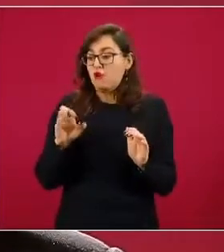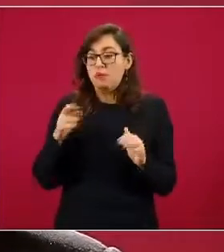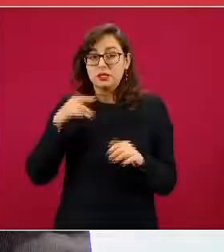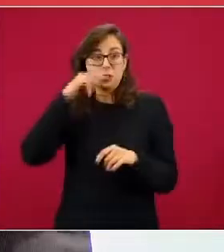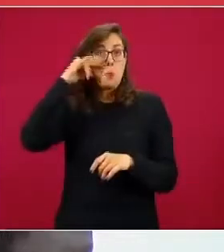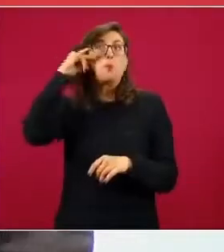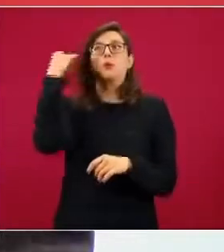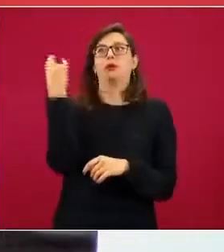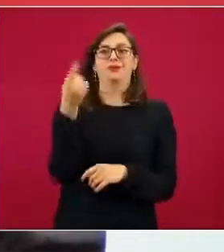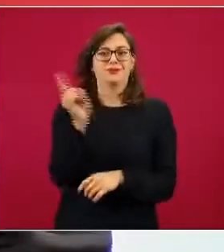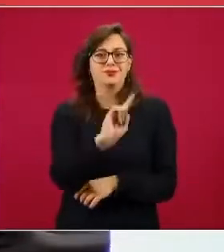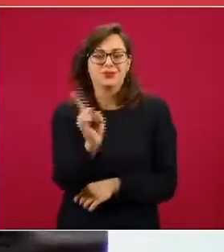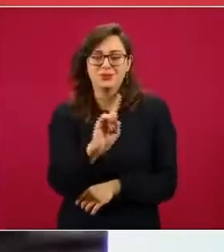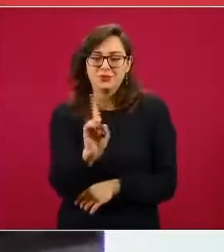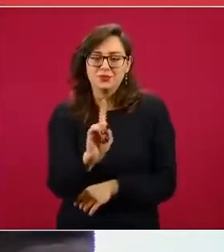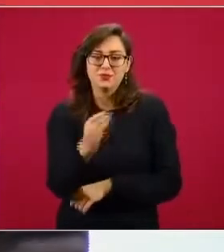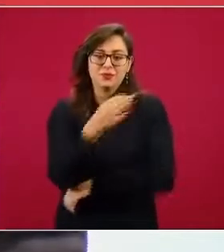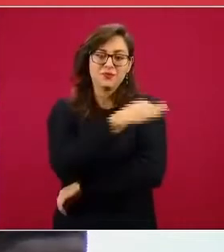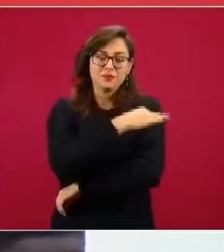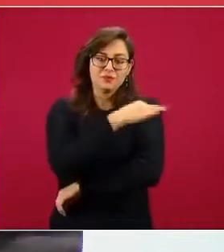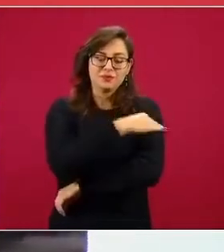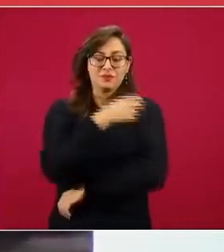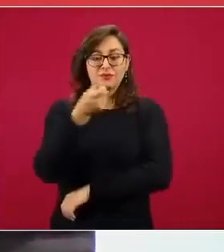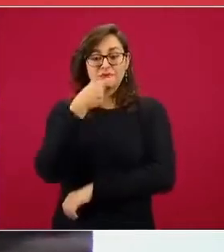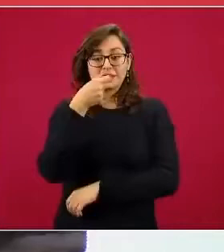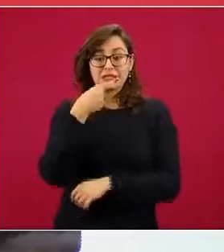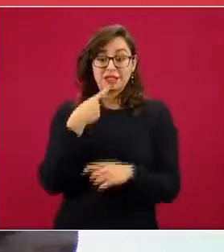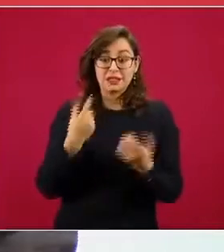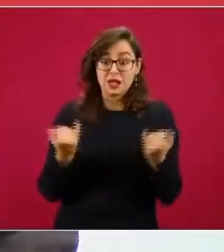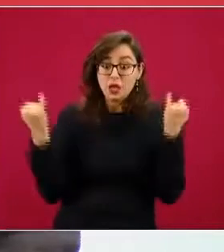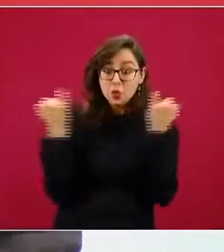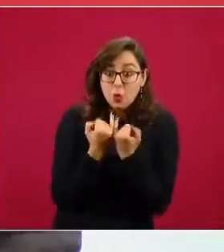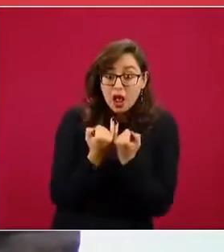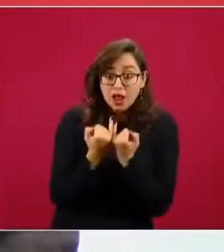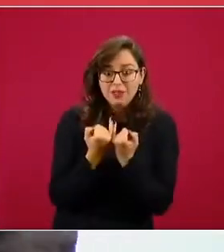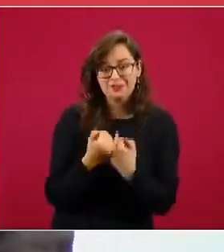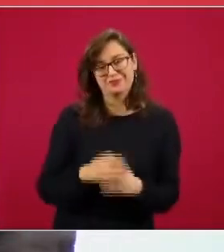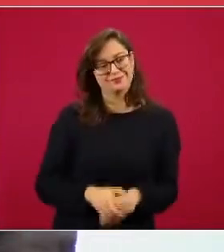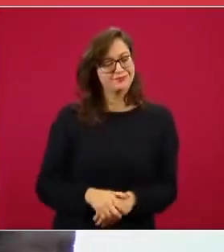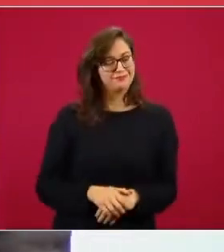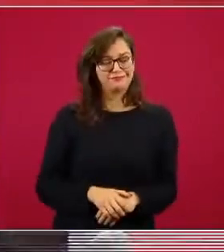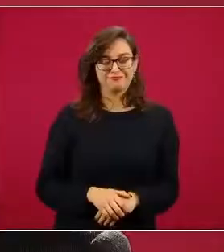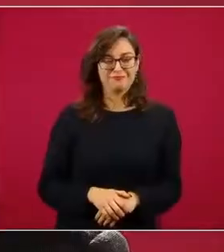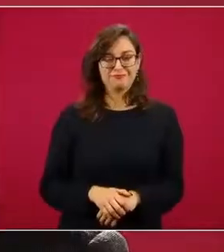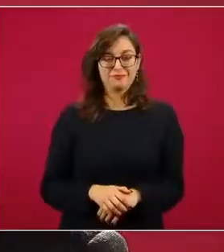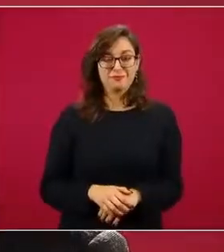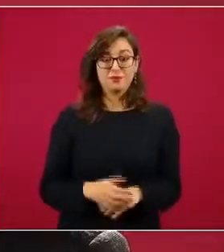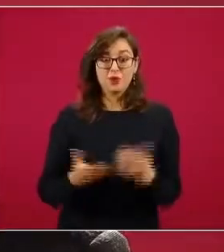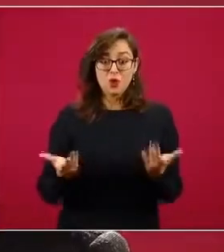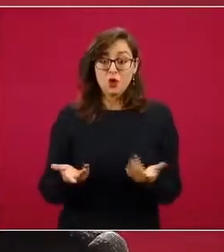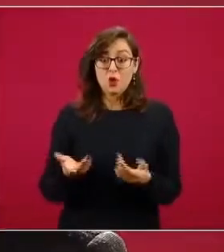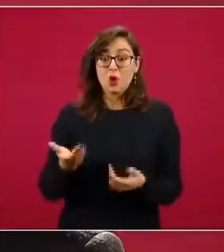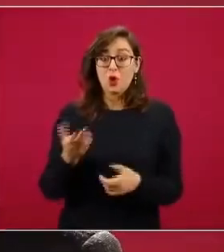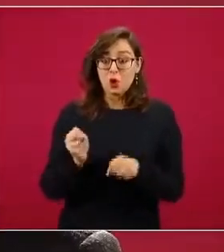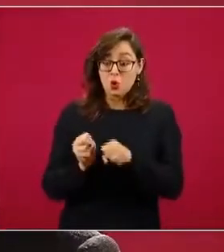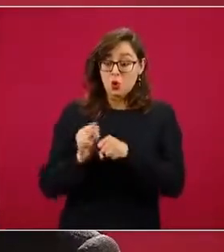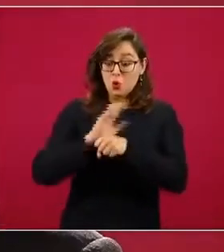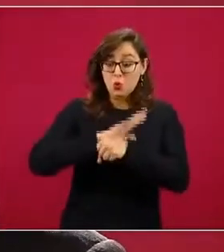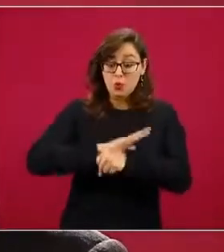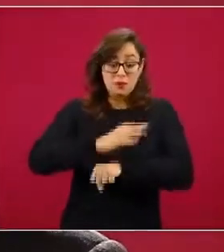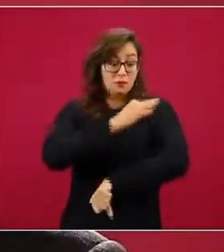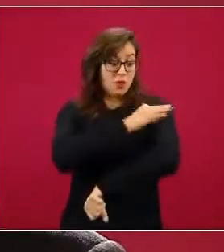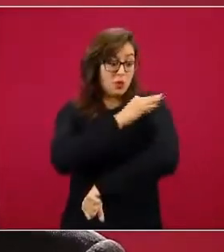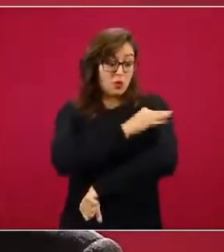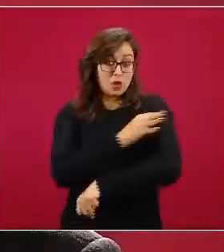Respecto a la vacuna versus los medicamentos, no son lo mismo en virtud de que no existe vacuna alguna contra el COVID que haya